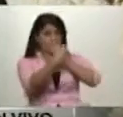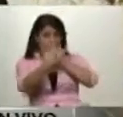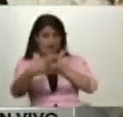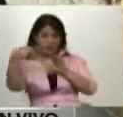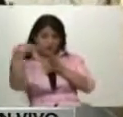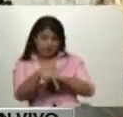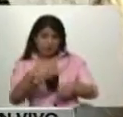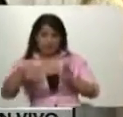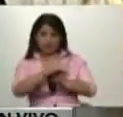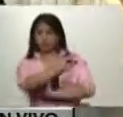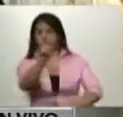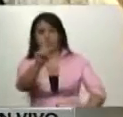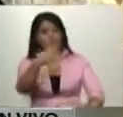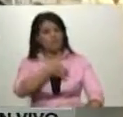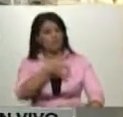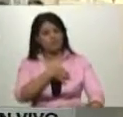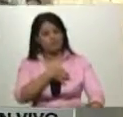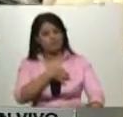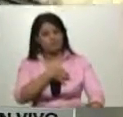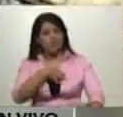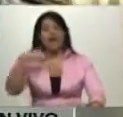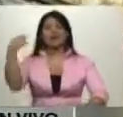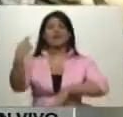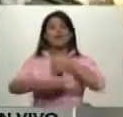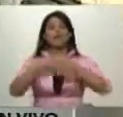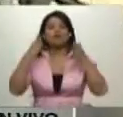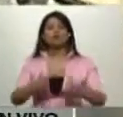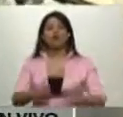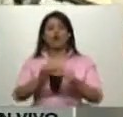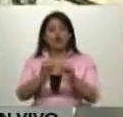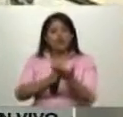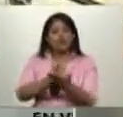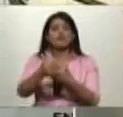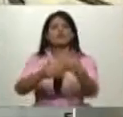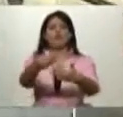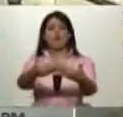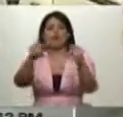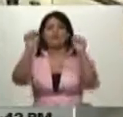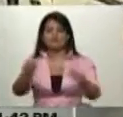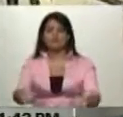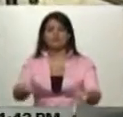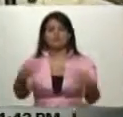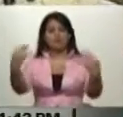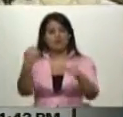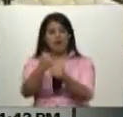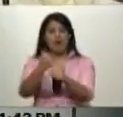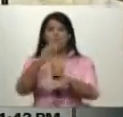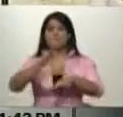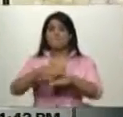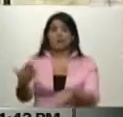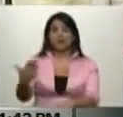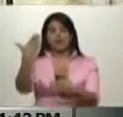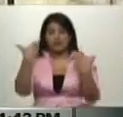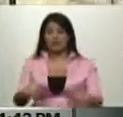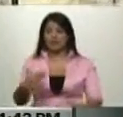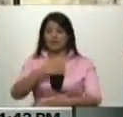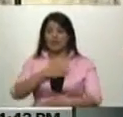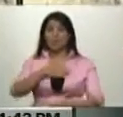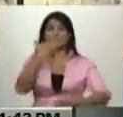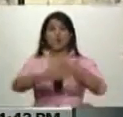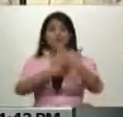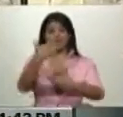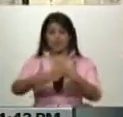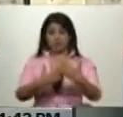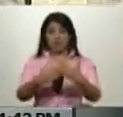hemos obtenido. La revolución venezolana sigue y efectivamente lo haremos porque somos parte de este proceso, y no